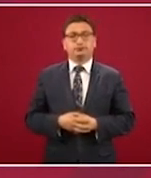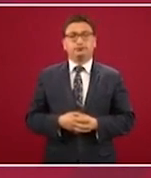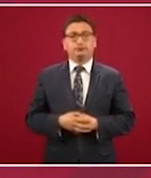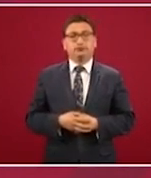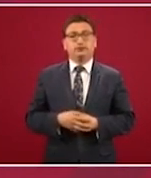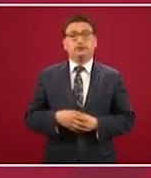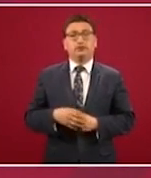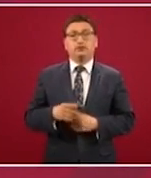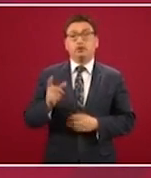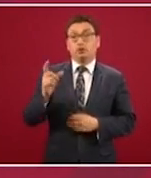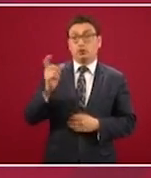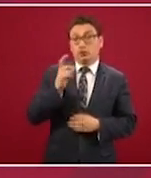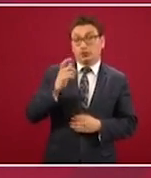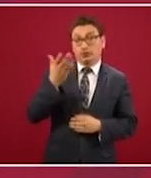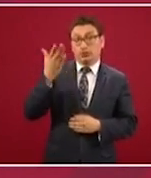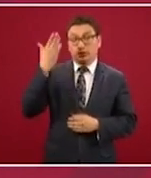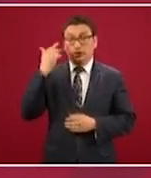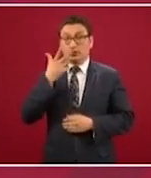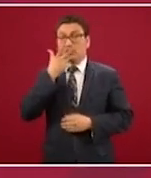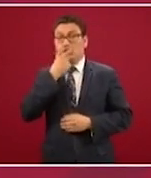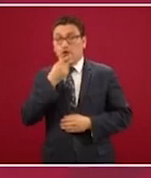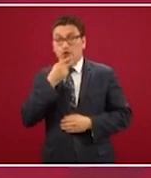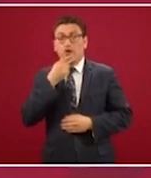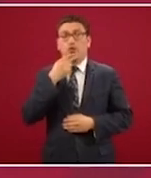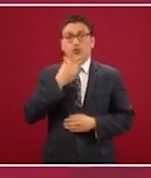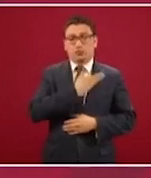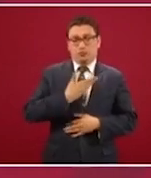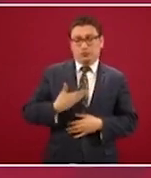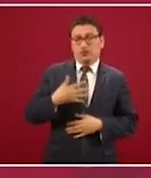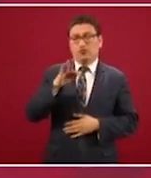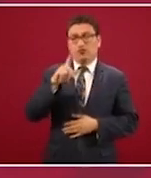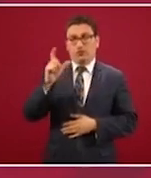sexenio de Vicente Fox.